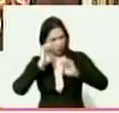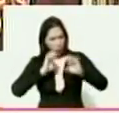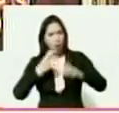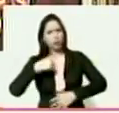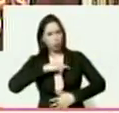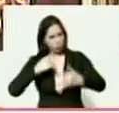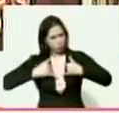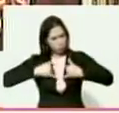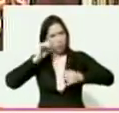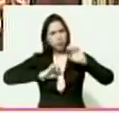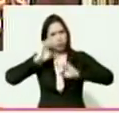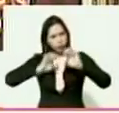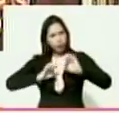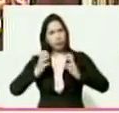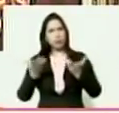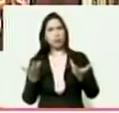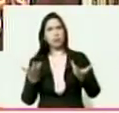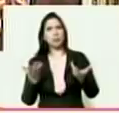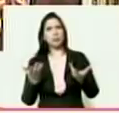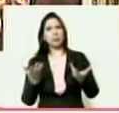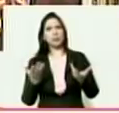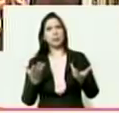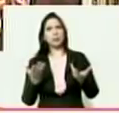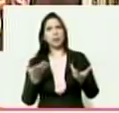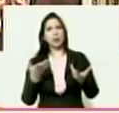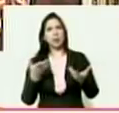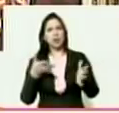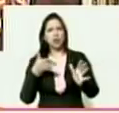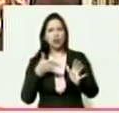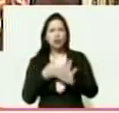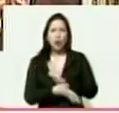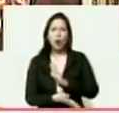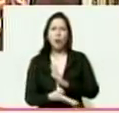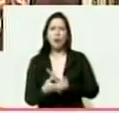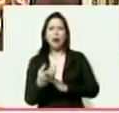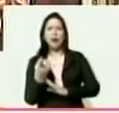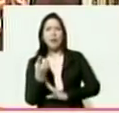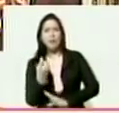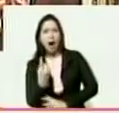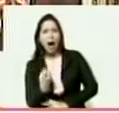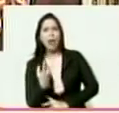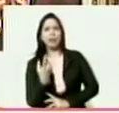muy críticos de las falencias del sistema de Naciones Unidas.